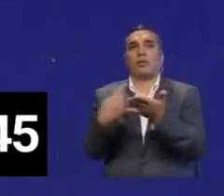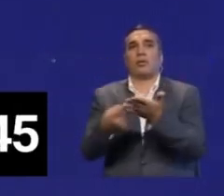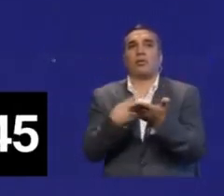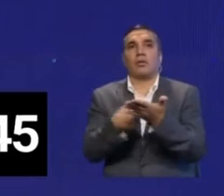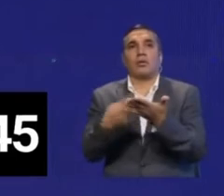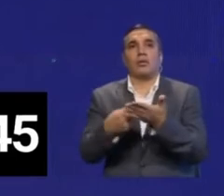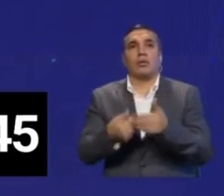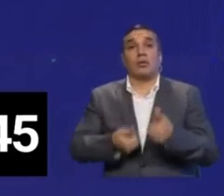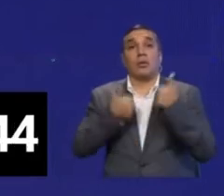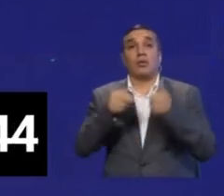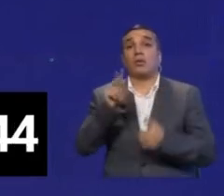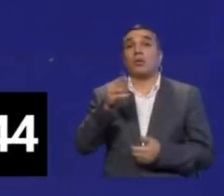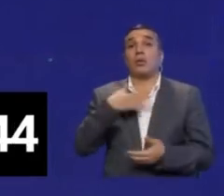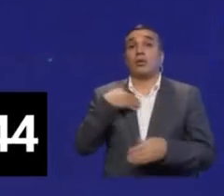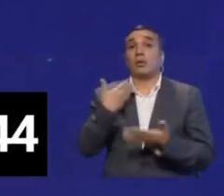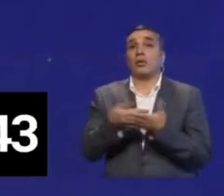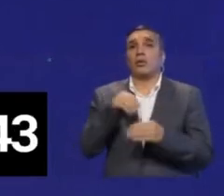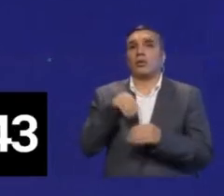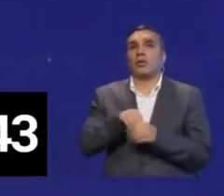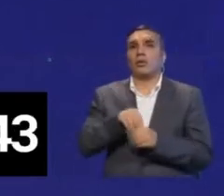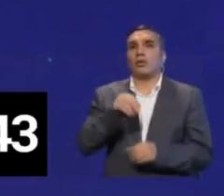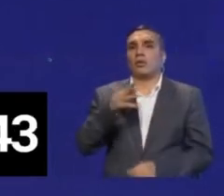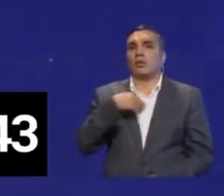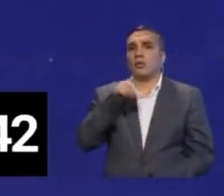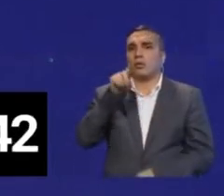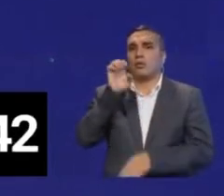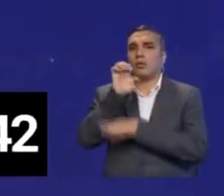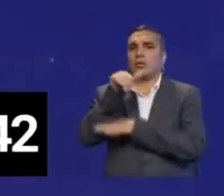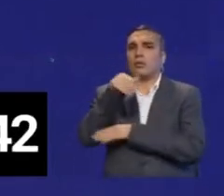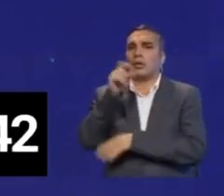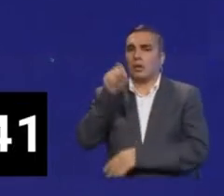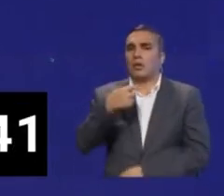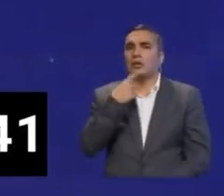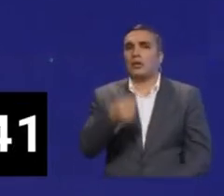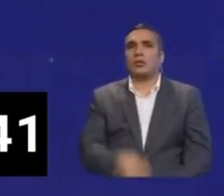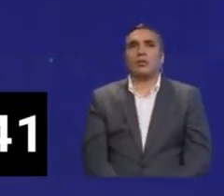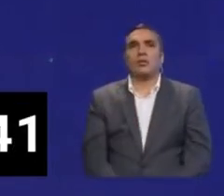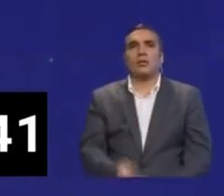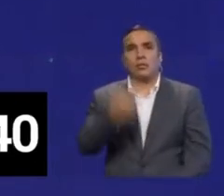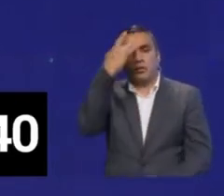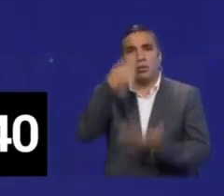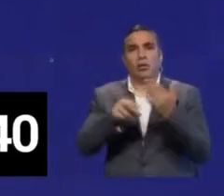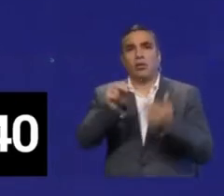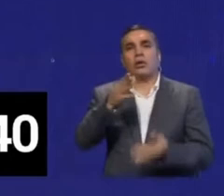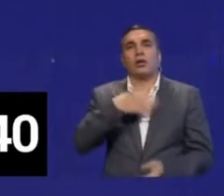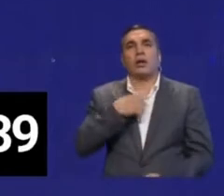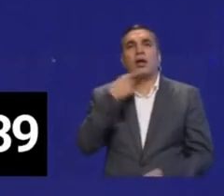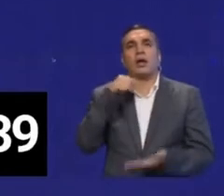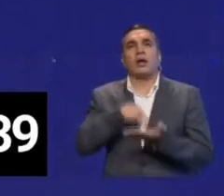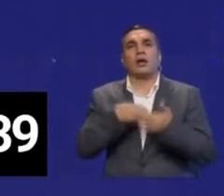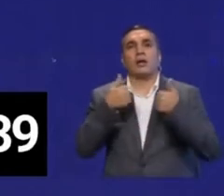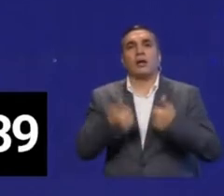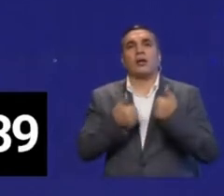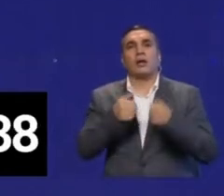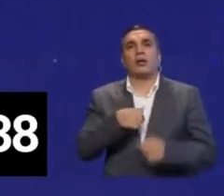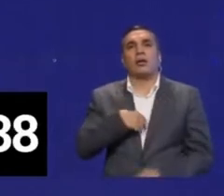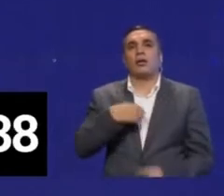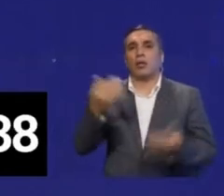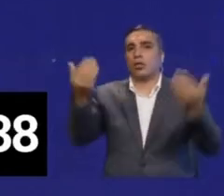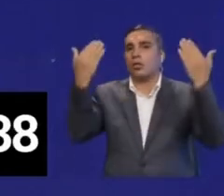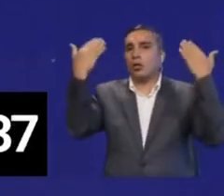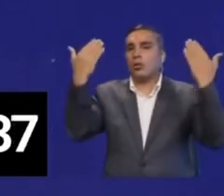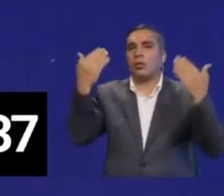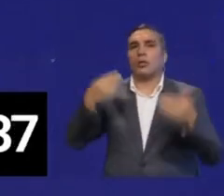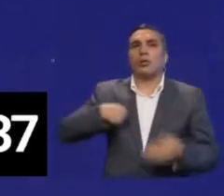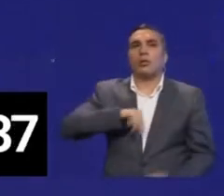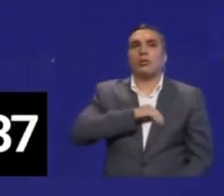Hay candidatos que no han estado aquí y es un asunto que el país debe comentar. ¿Por qué no está presente, por ejemplo, el candidato Álvaro Noboa? Nosotros